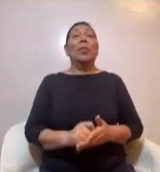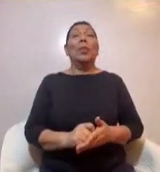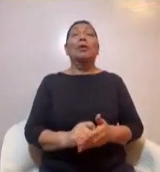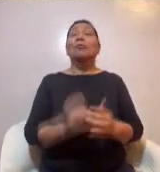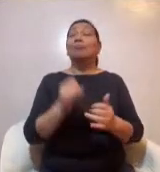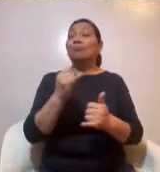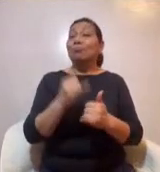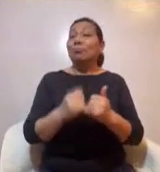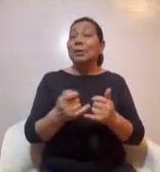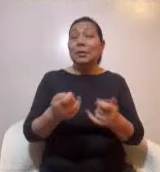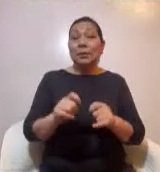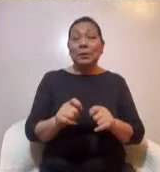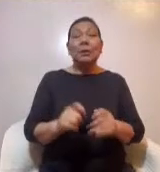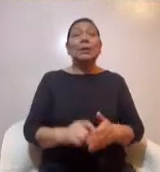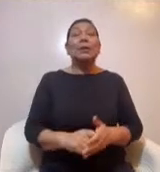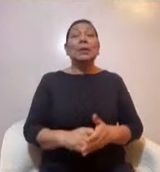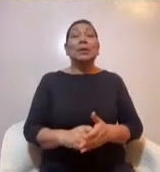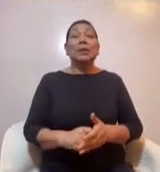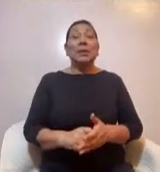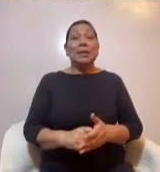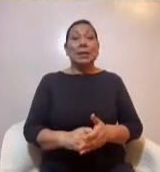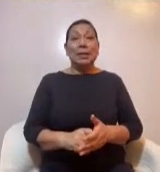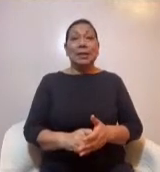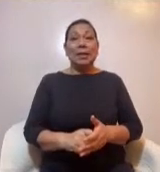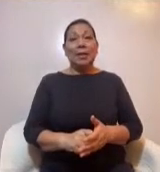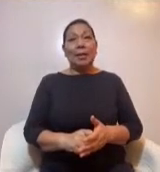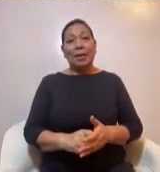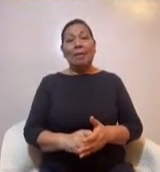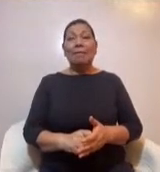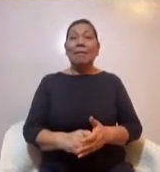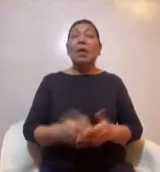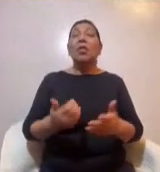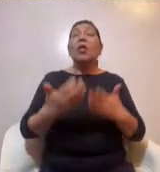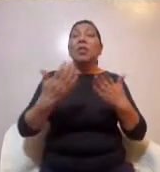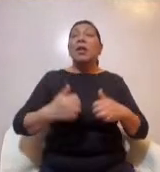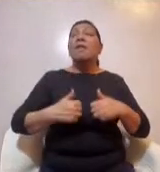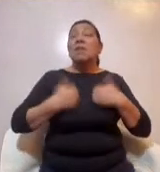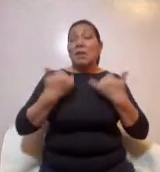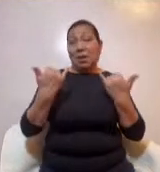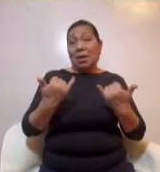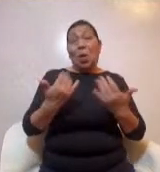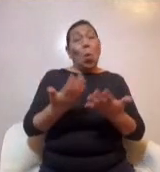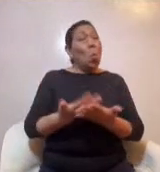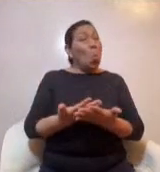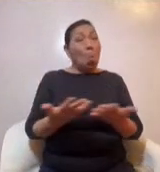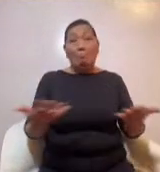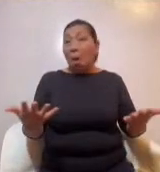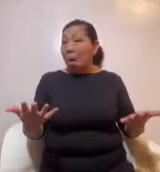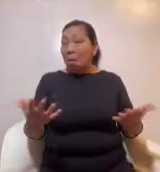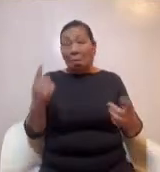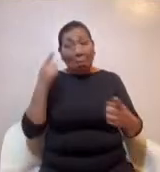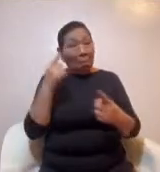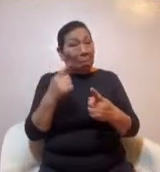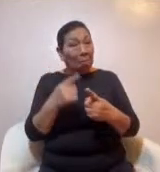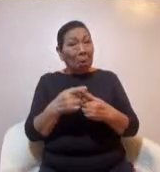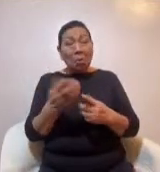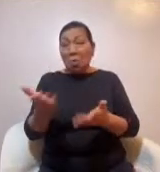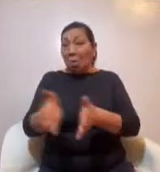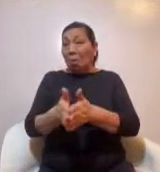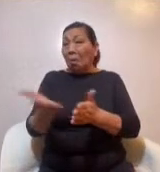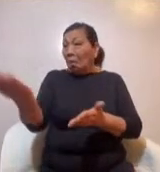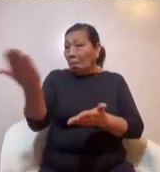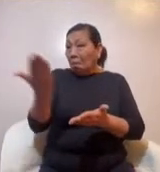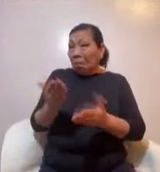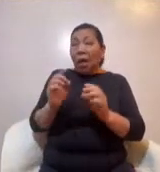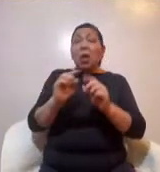cuando efectivamente terminan de cancelarle la residencia, ¿no? Porque además no hay ningún dato objetivo, es decir,